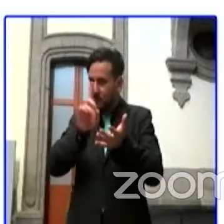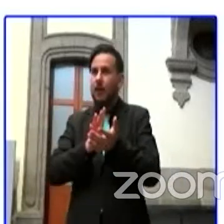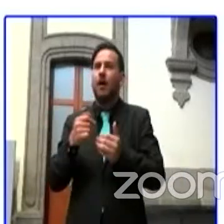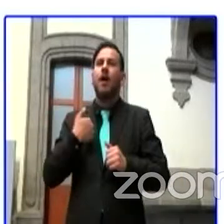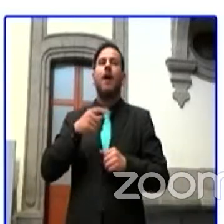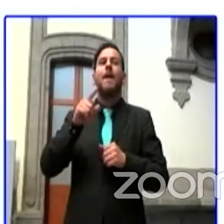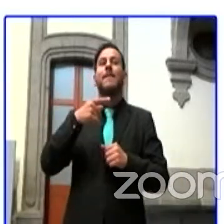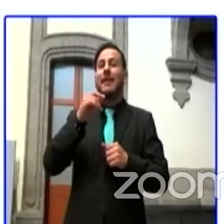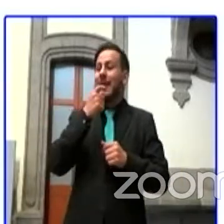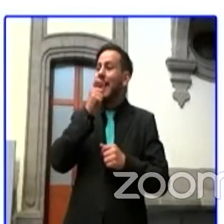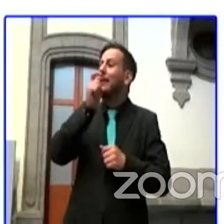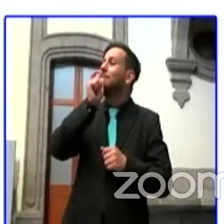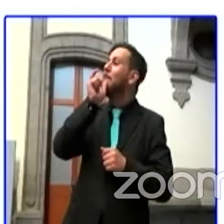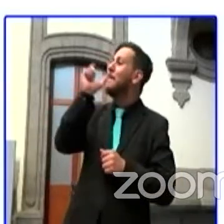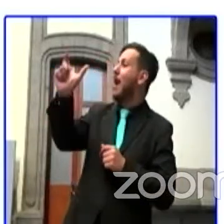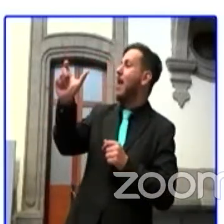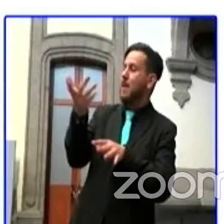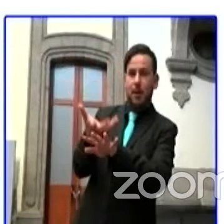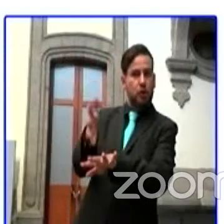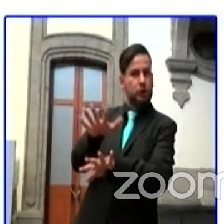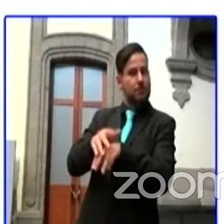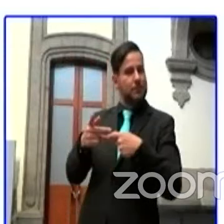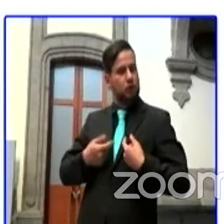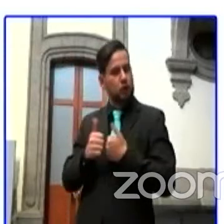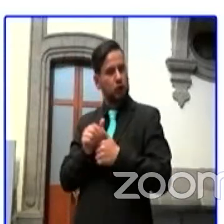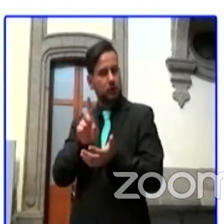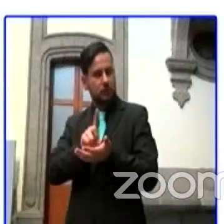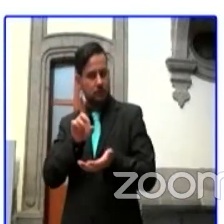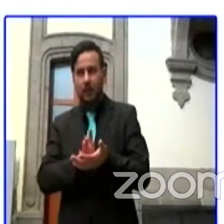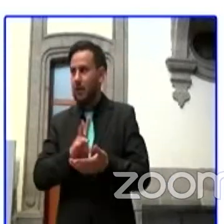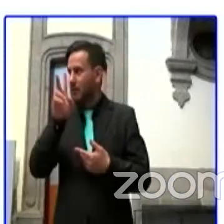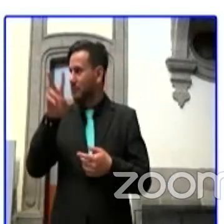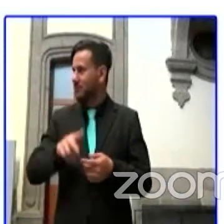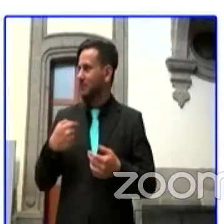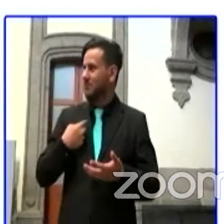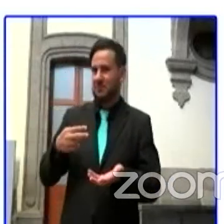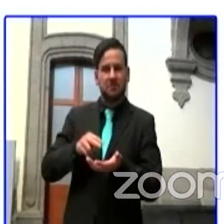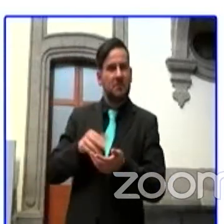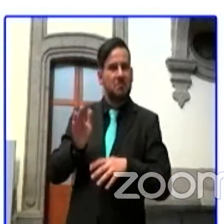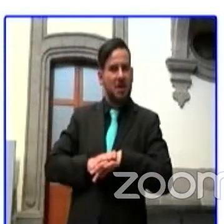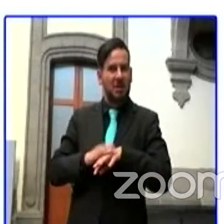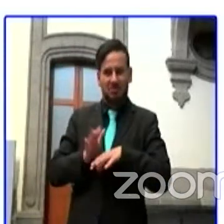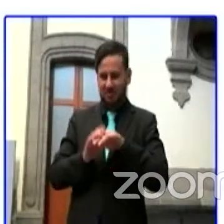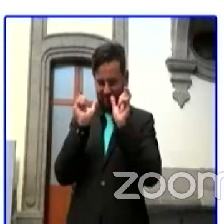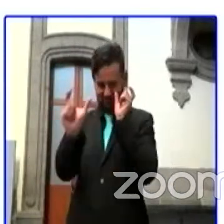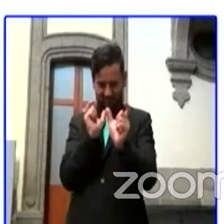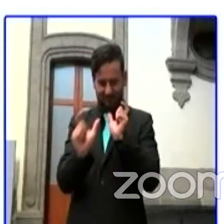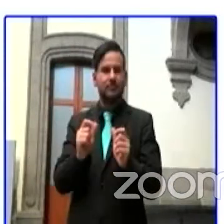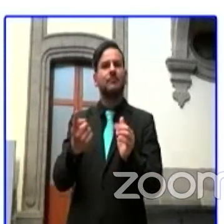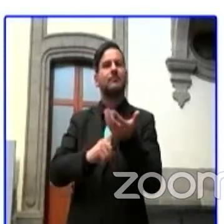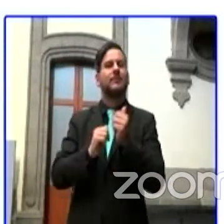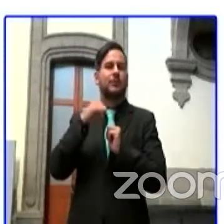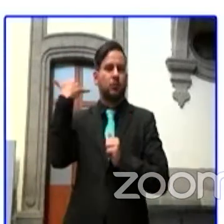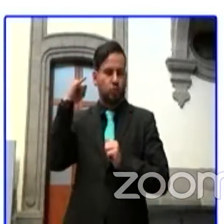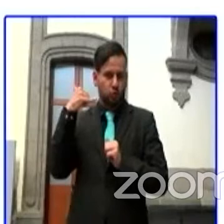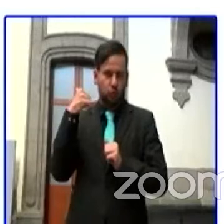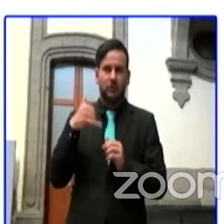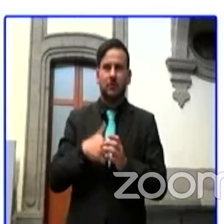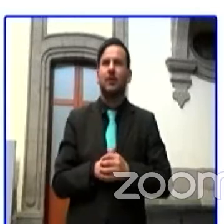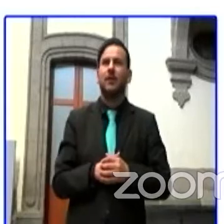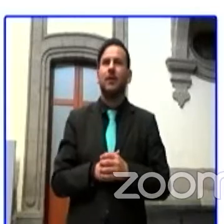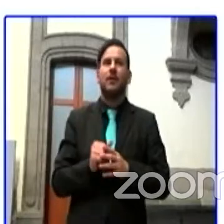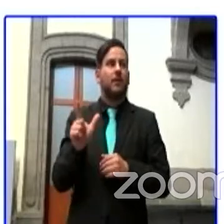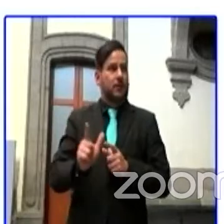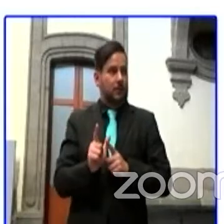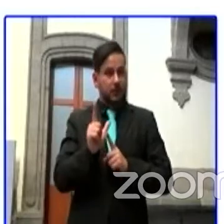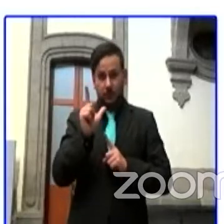palabra inclusión y personas con discapacidad aparece más veces en un plan estatal en Yucatán. Después vino el siguiente